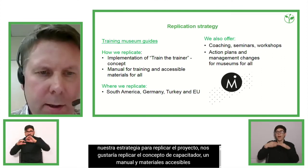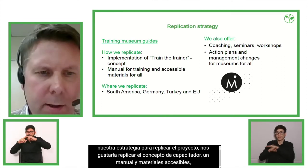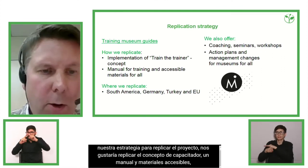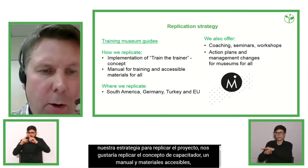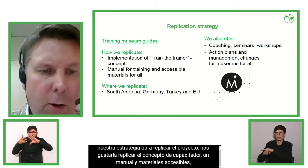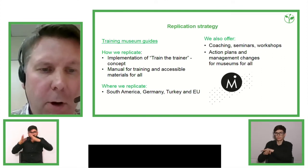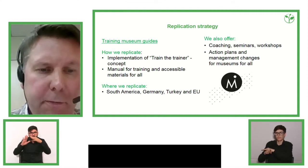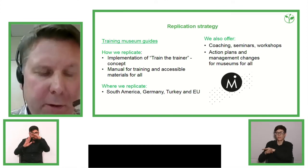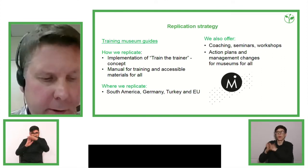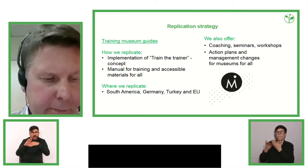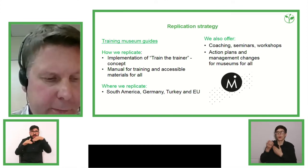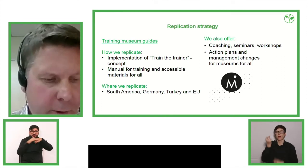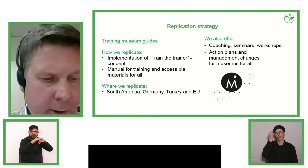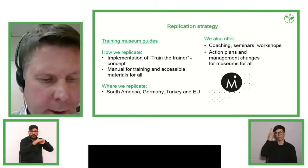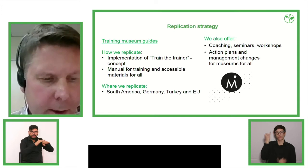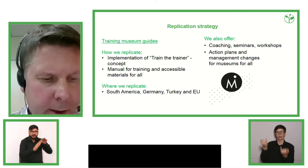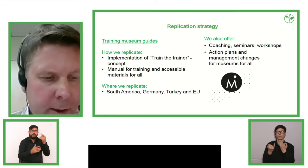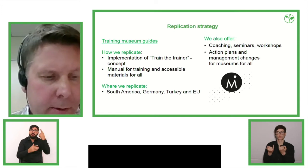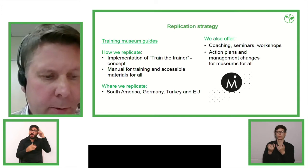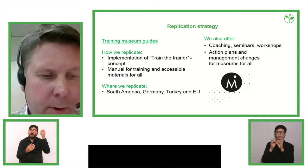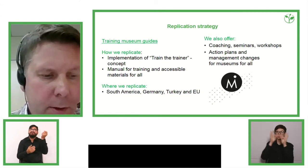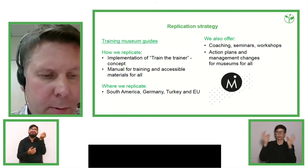obtener información. Y también